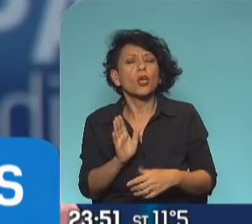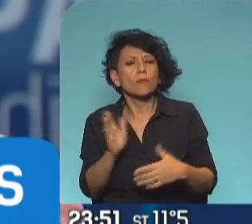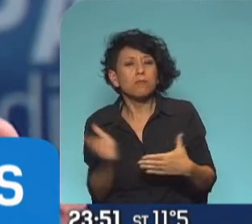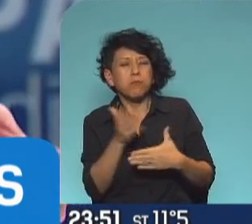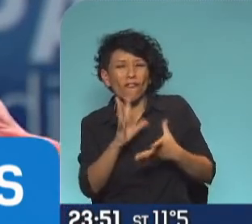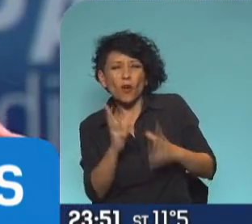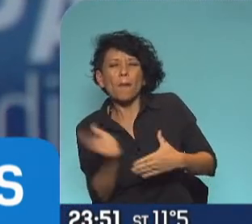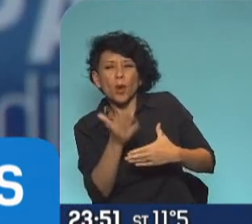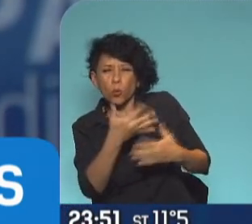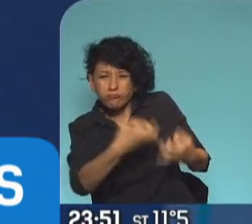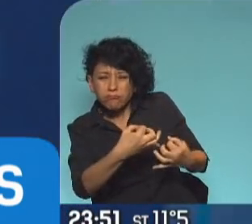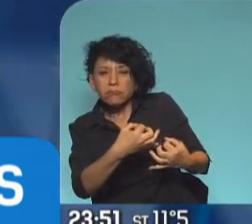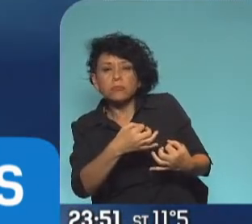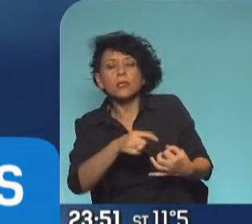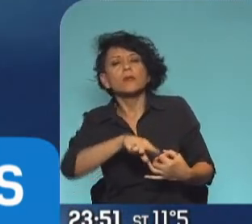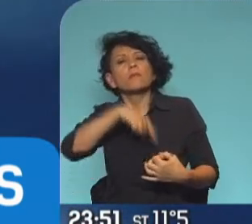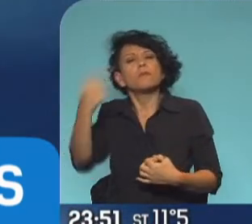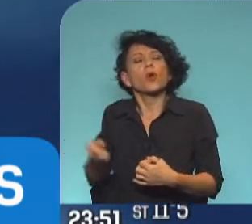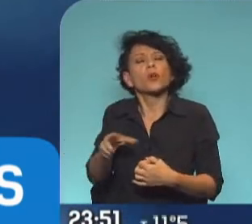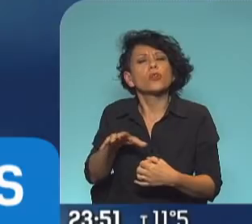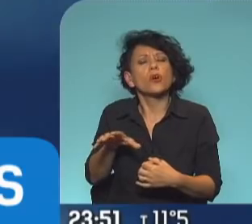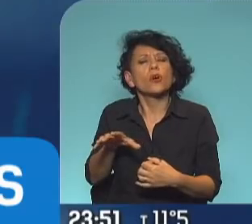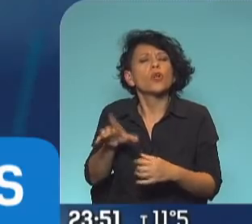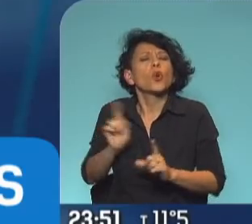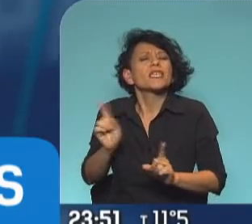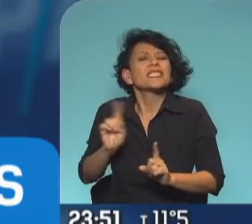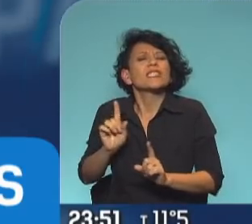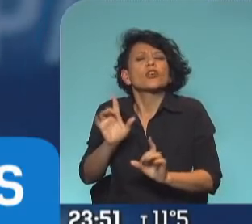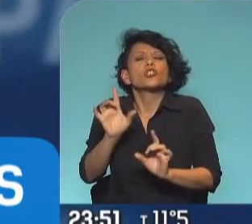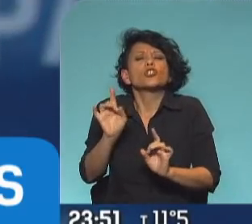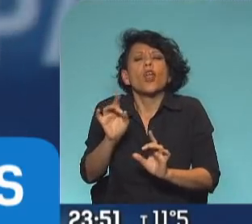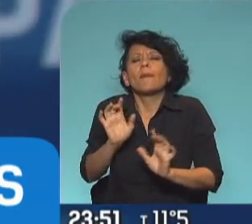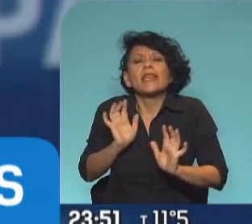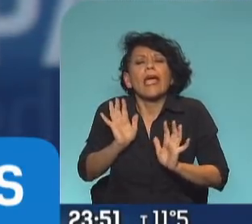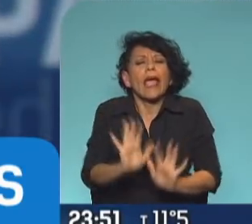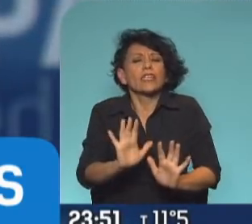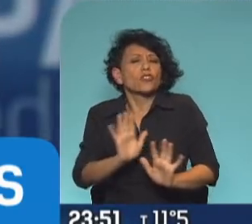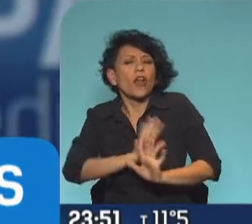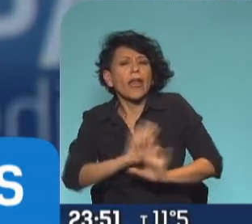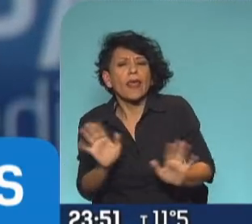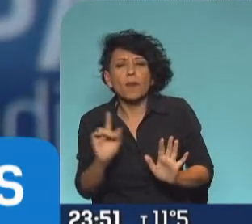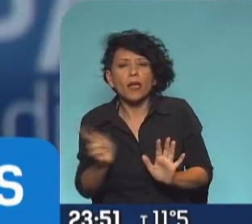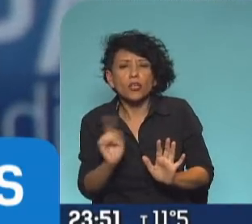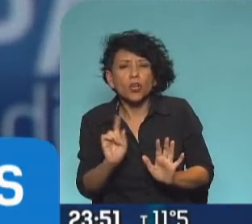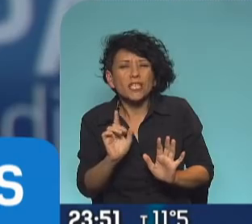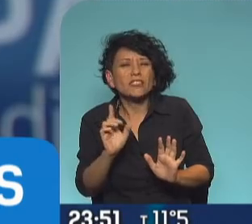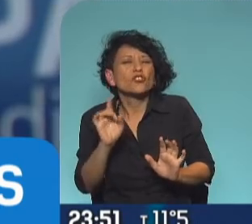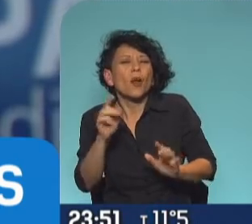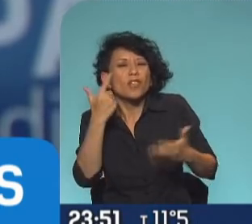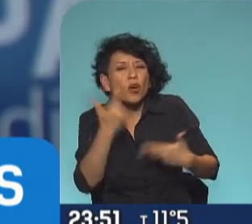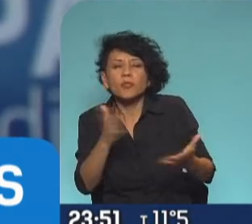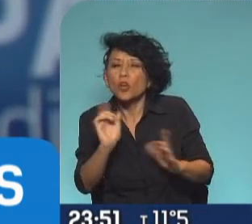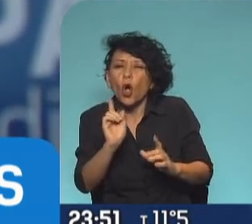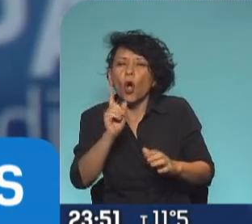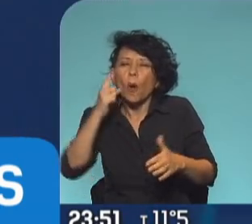lado y por otro lado el hecho de que no sea simplemente eso y se quede en el producto que uno muestra, sino en la profundidad